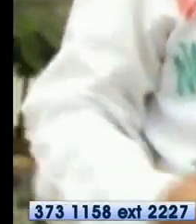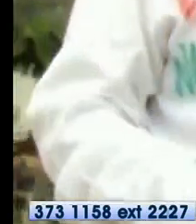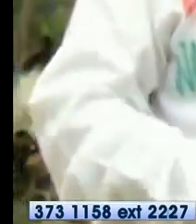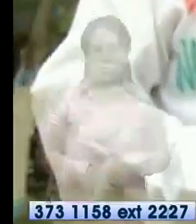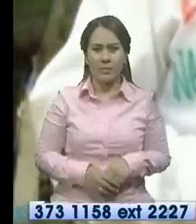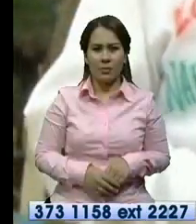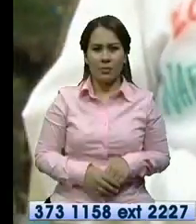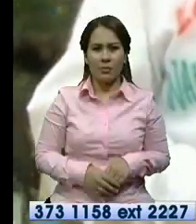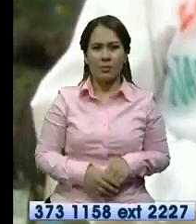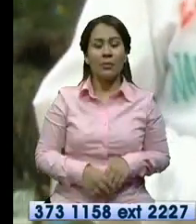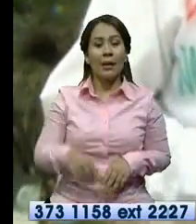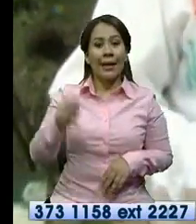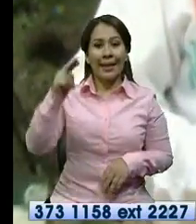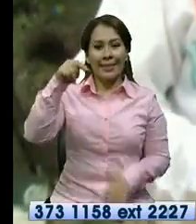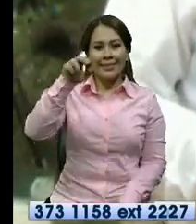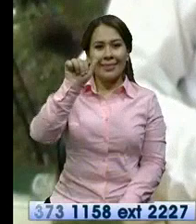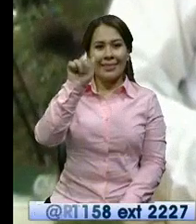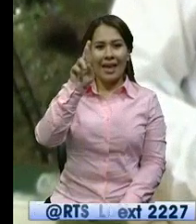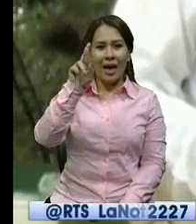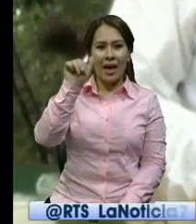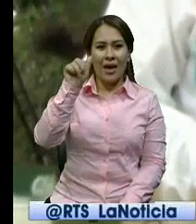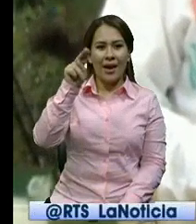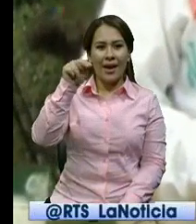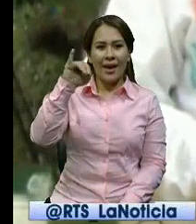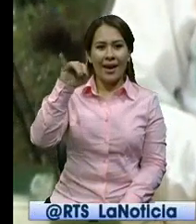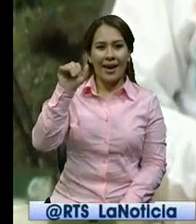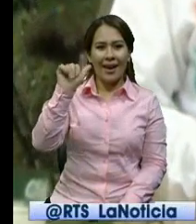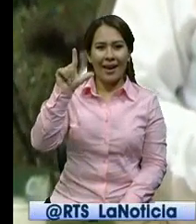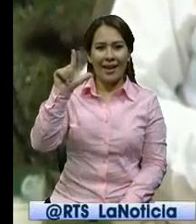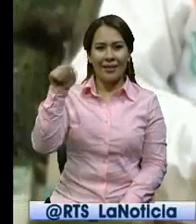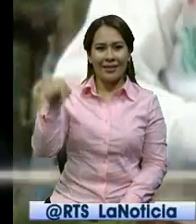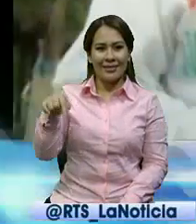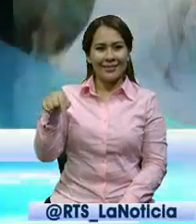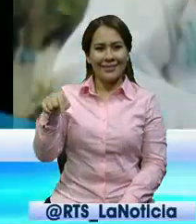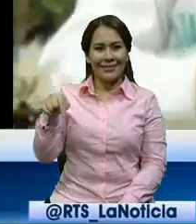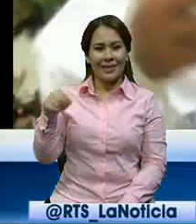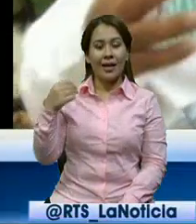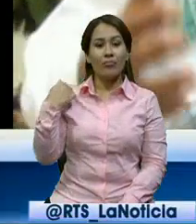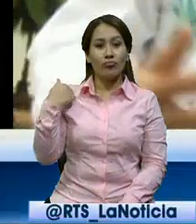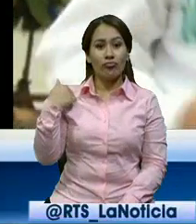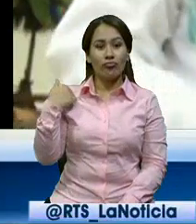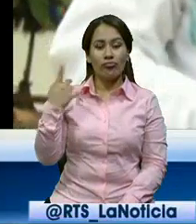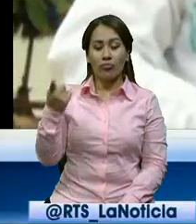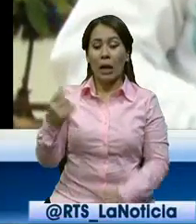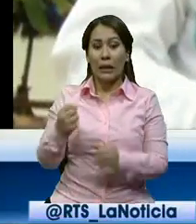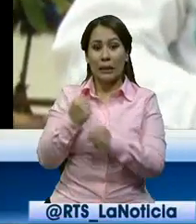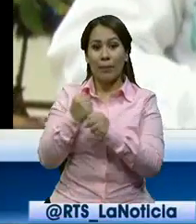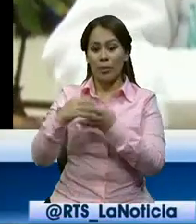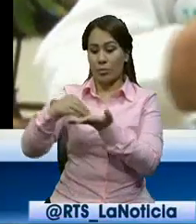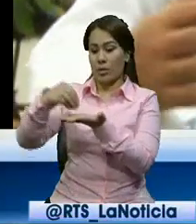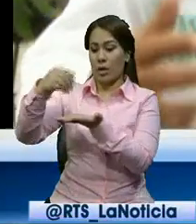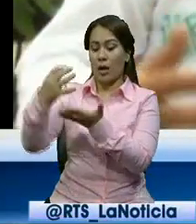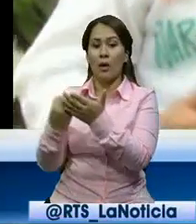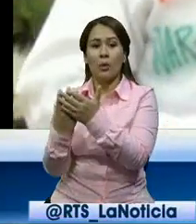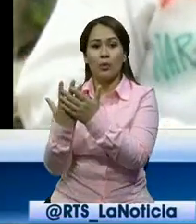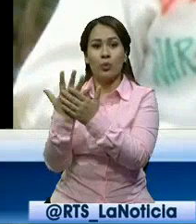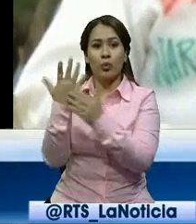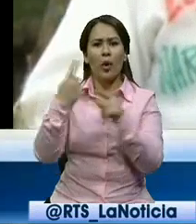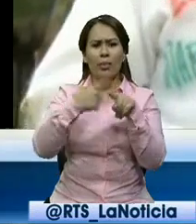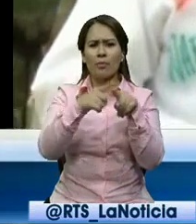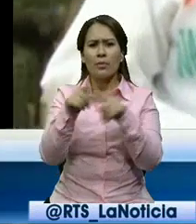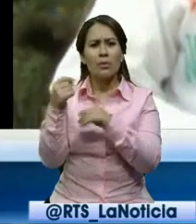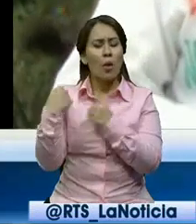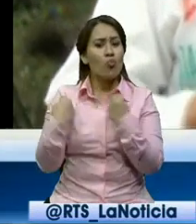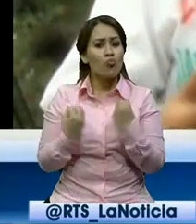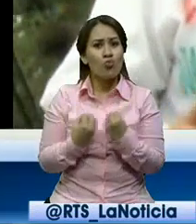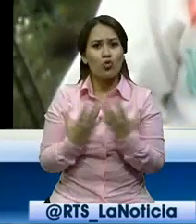Este Naranjal, tierra de encantos, esta tierra que es tan productiva, tan biodiversa,